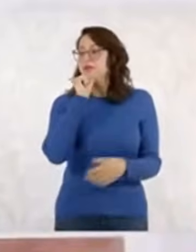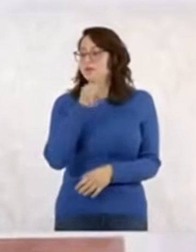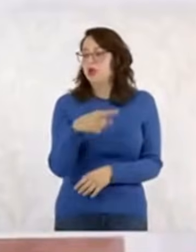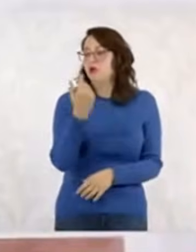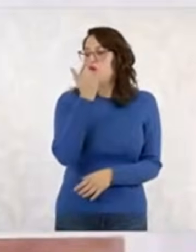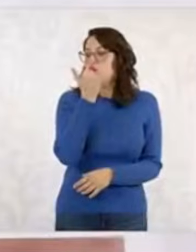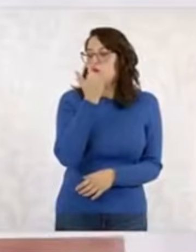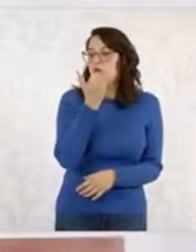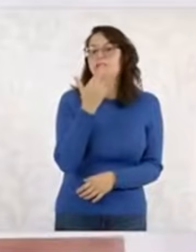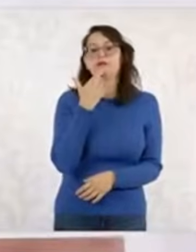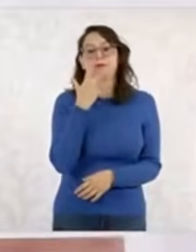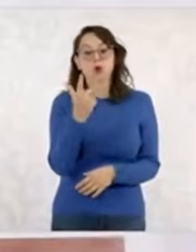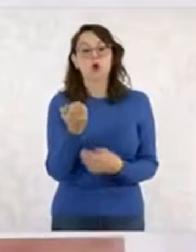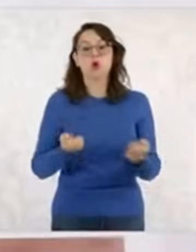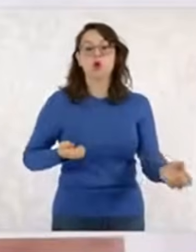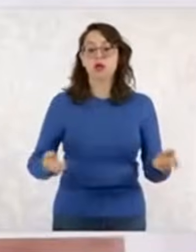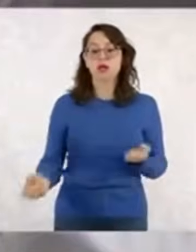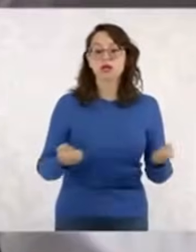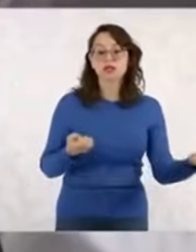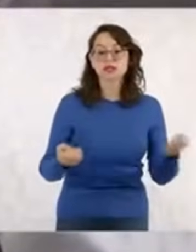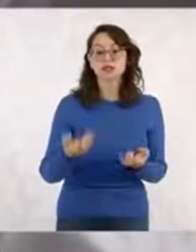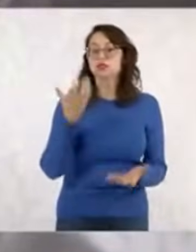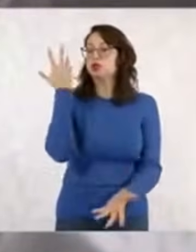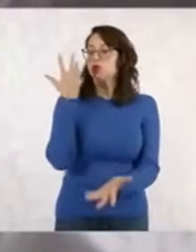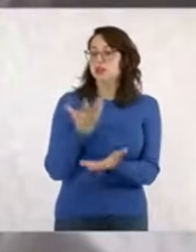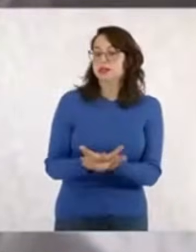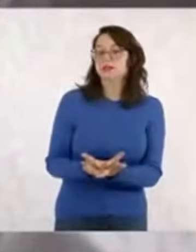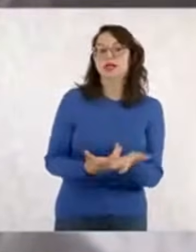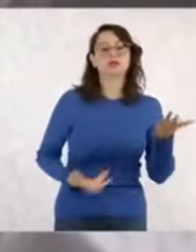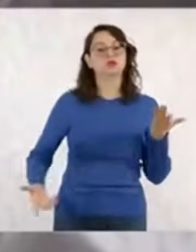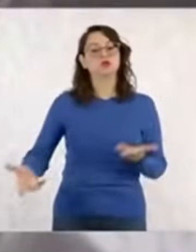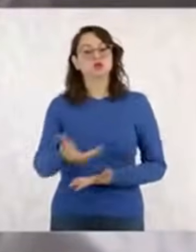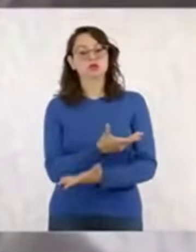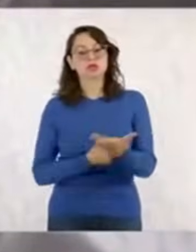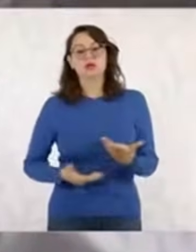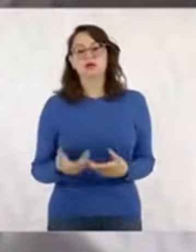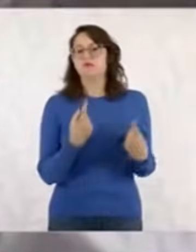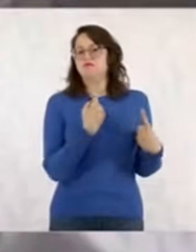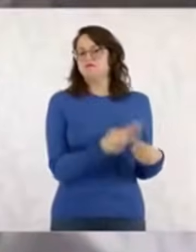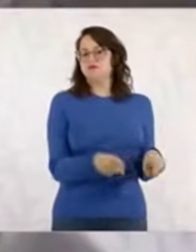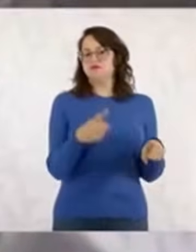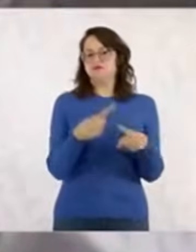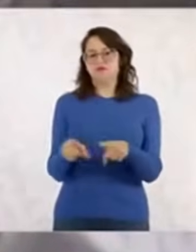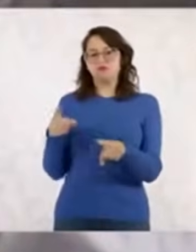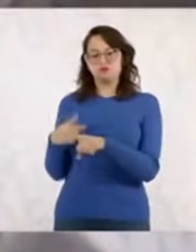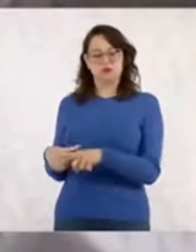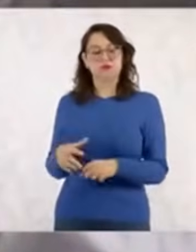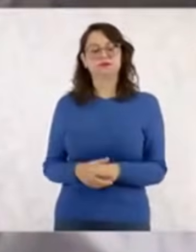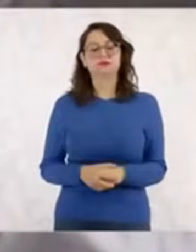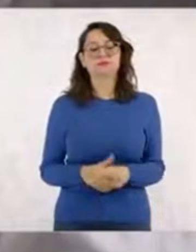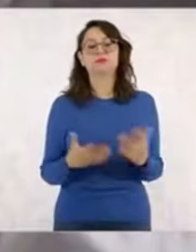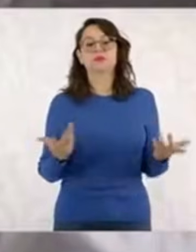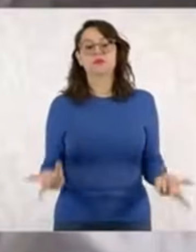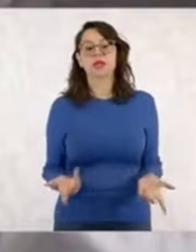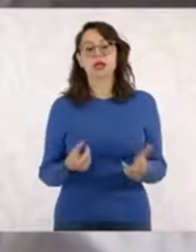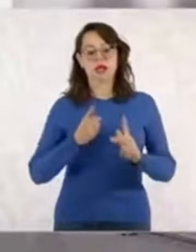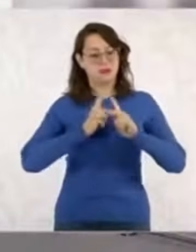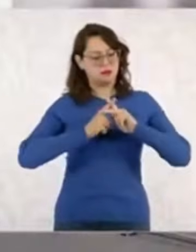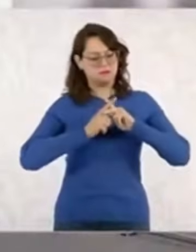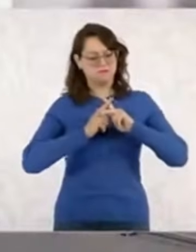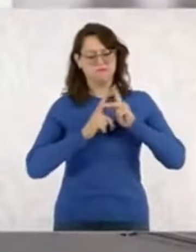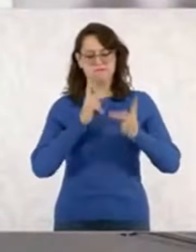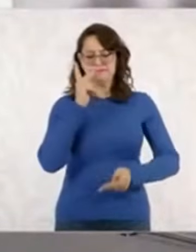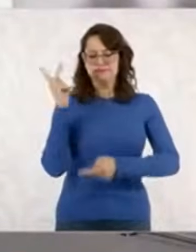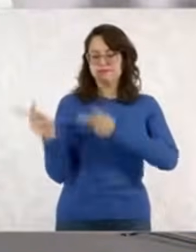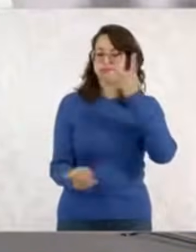alimentación, la activación física, el descanso, la socialización, entre otros. Según datos de la Encuesta Nacional